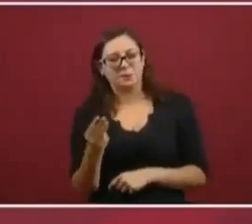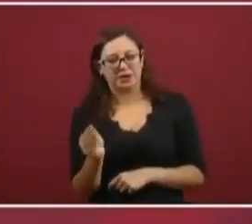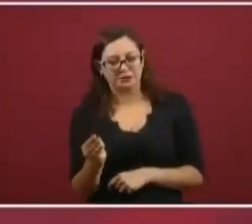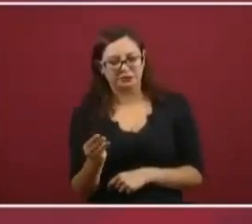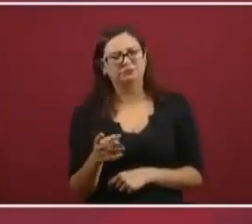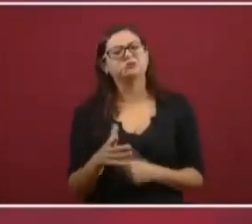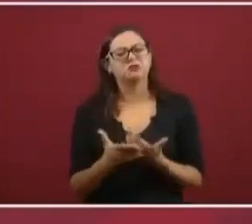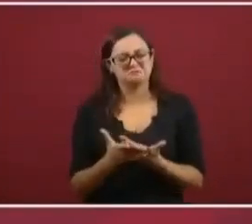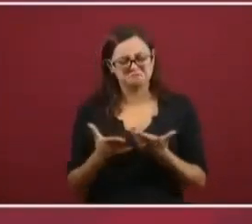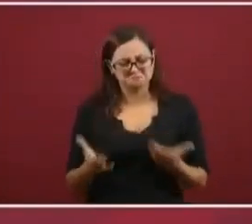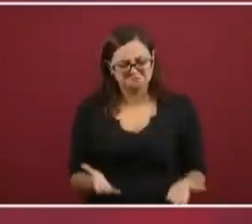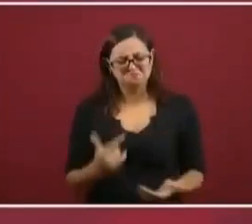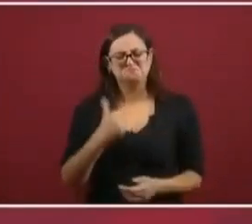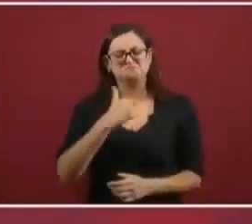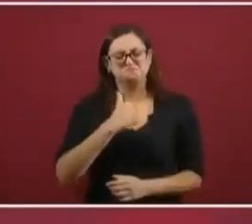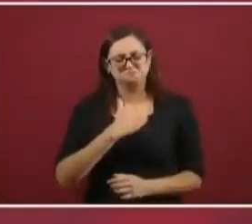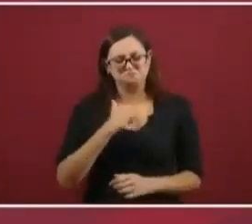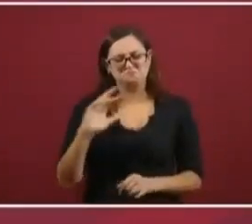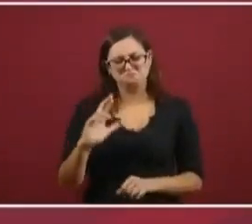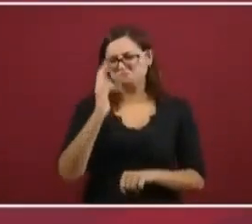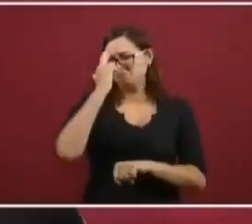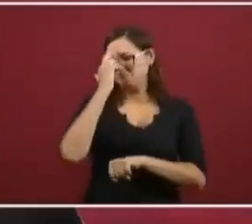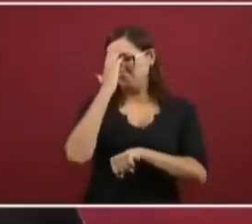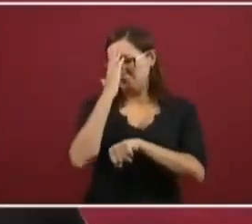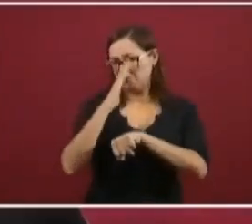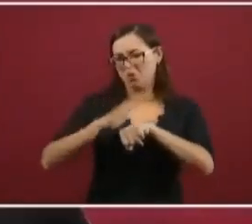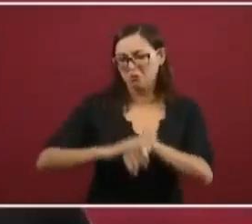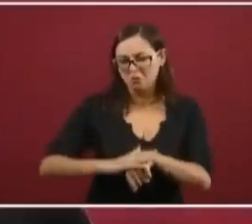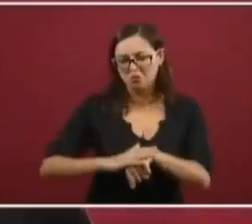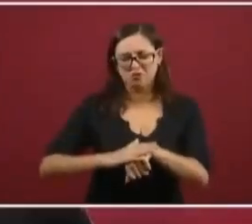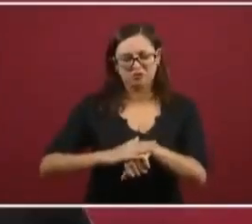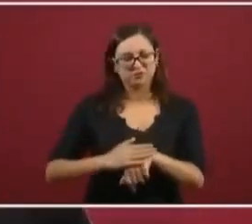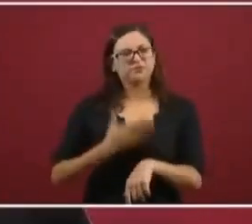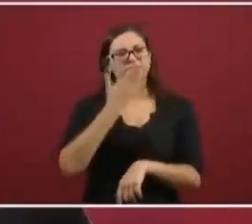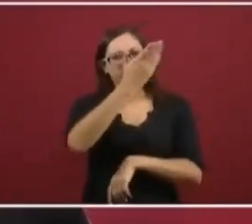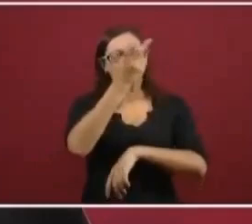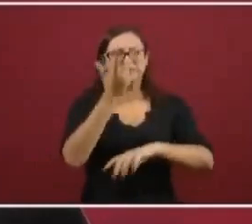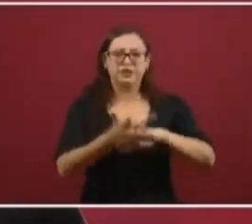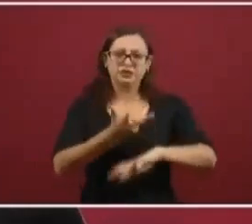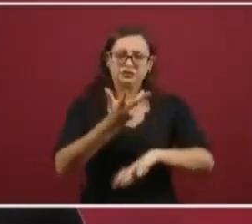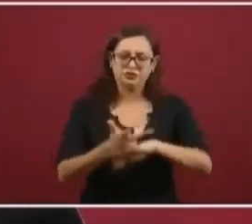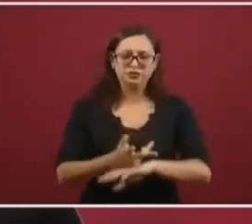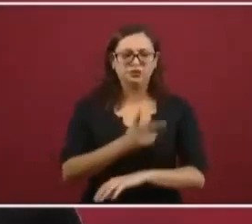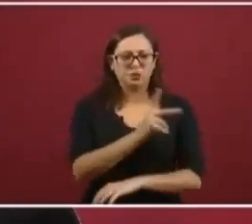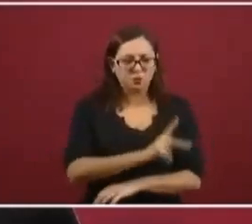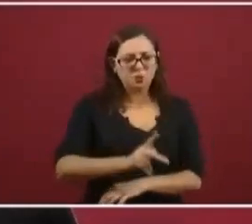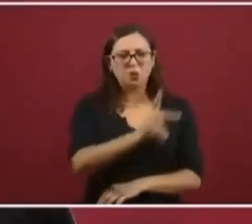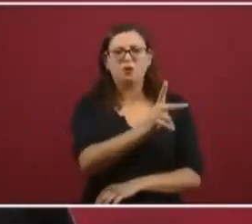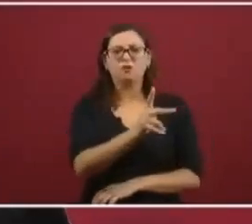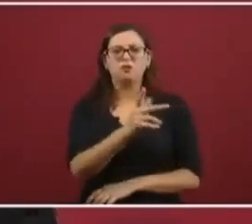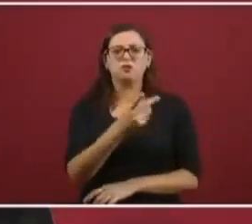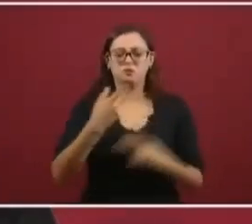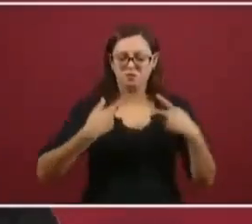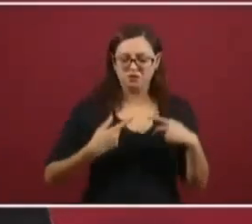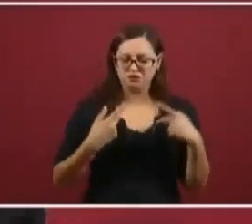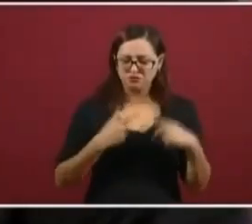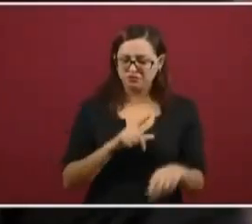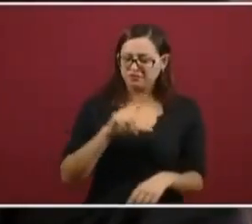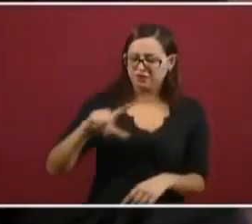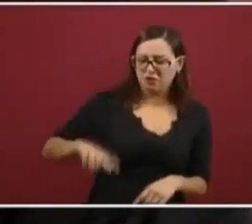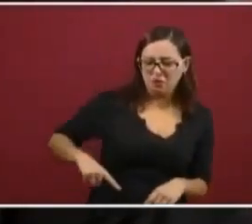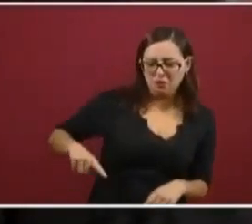Felicidades al pueblo de Estados Unidos y al gobierno de Estados